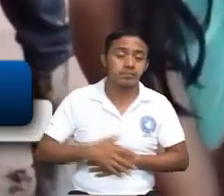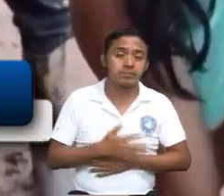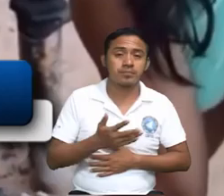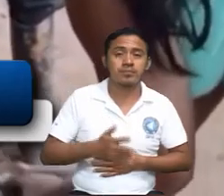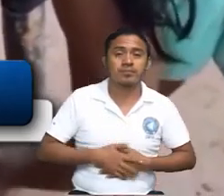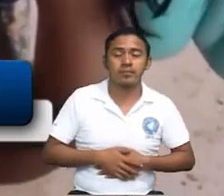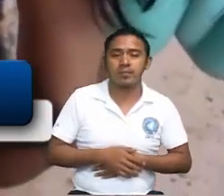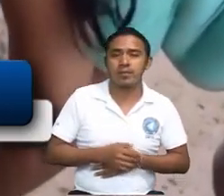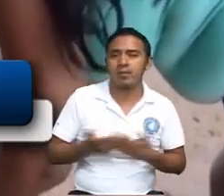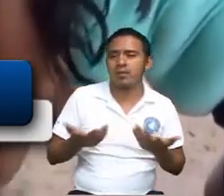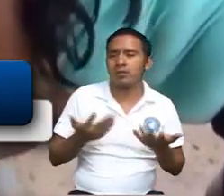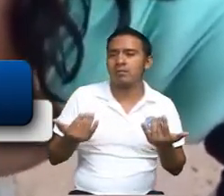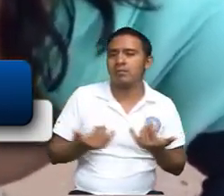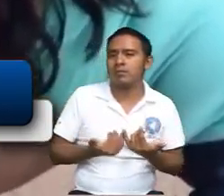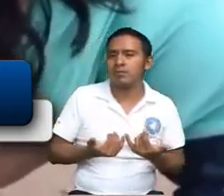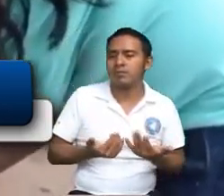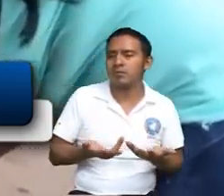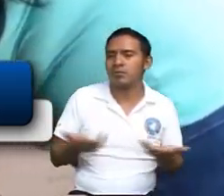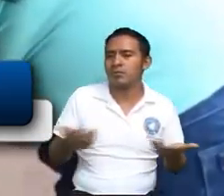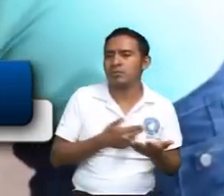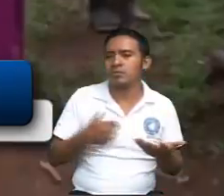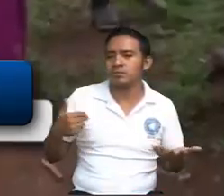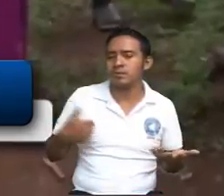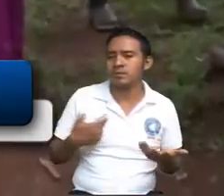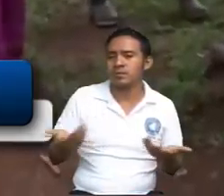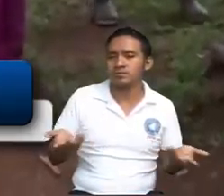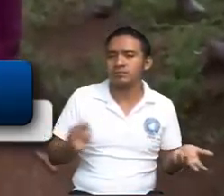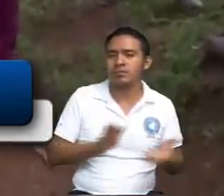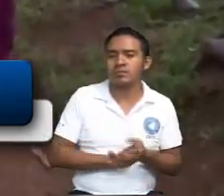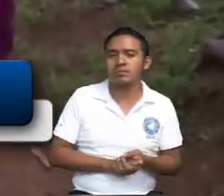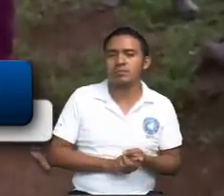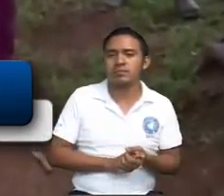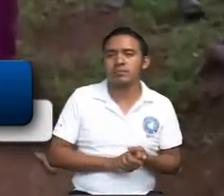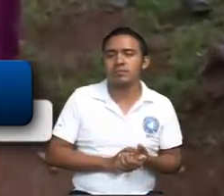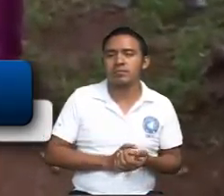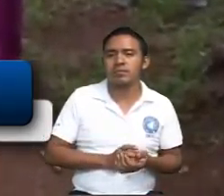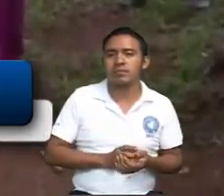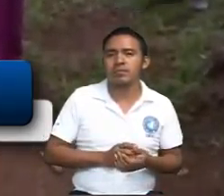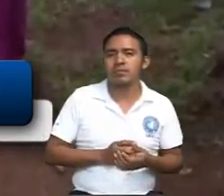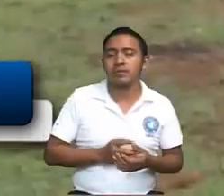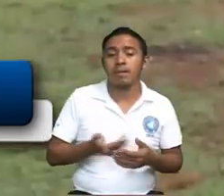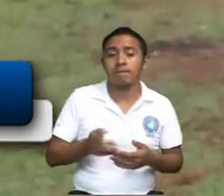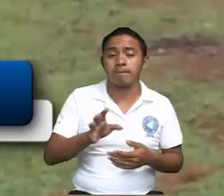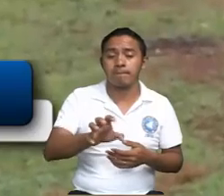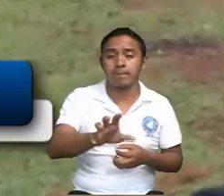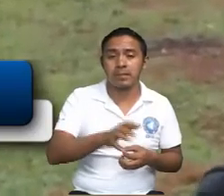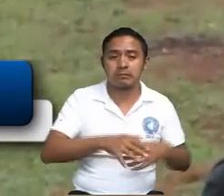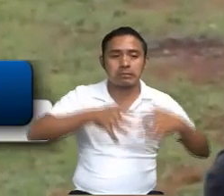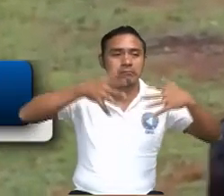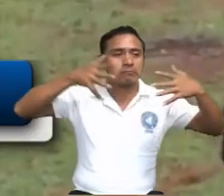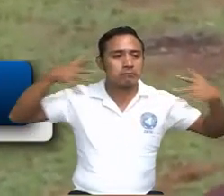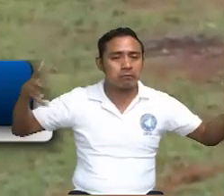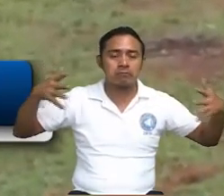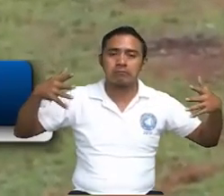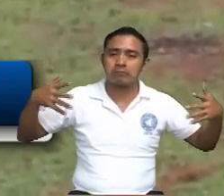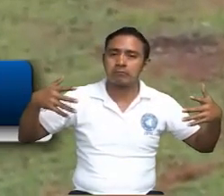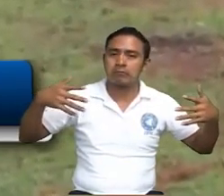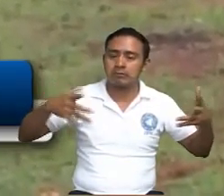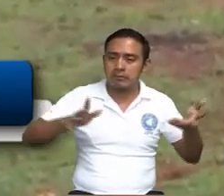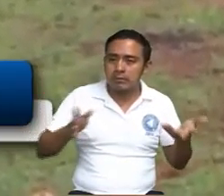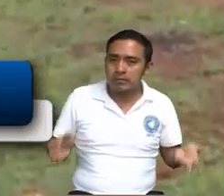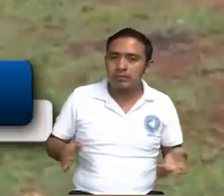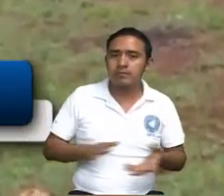atención. ¿Cómo le hacen, doctor, cuando se encuentran con perros grandes y que